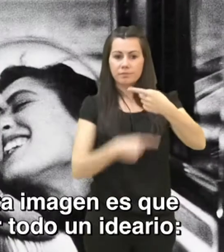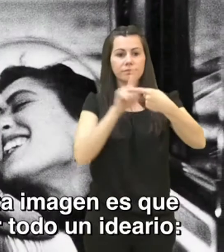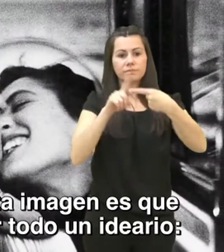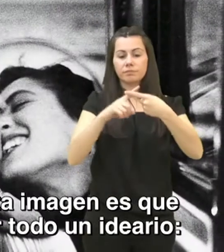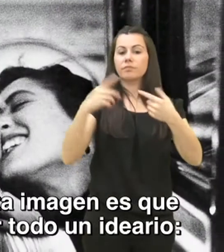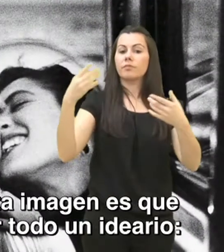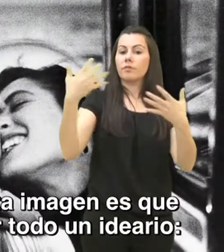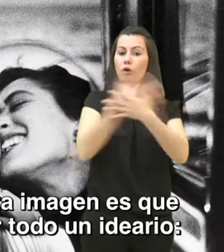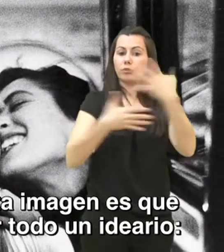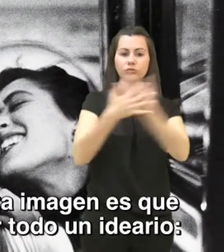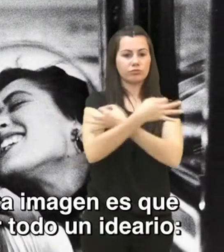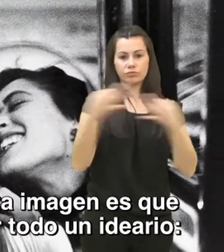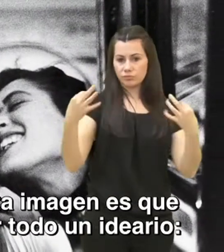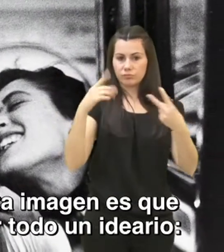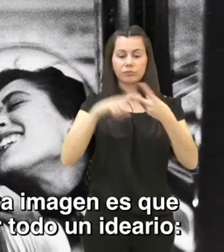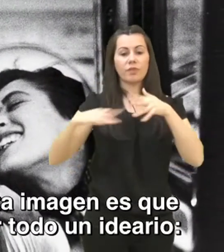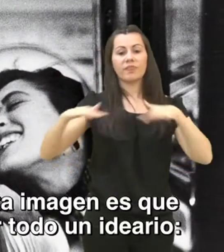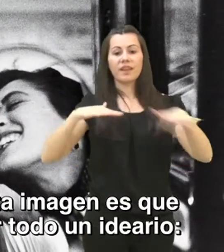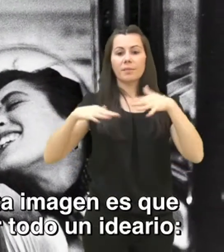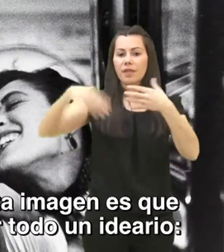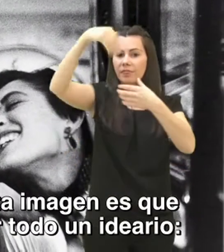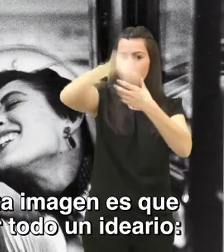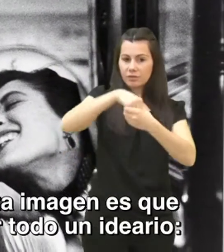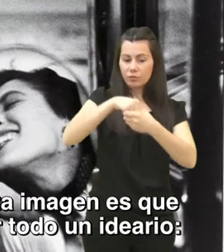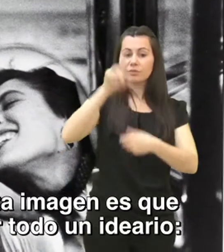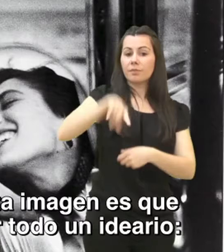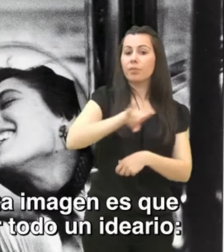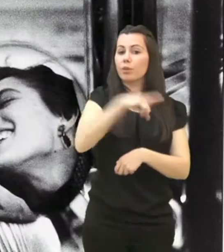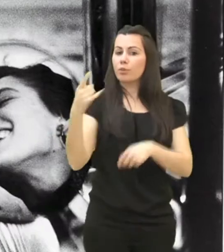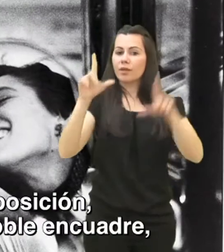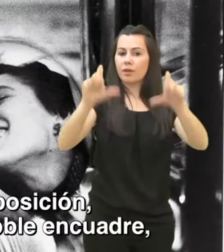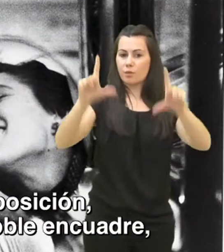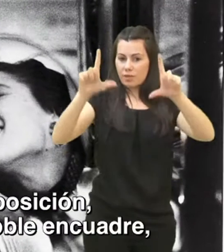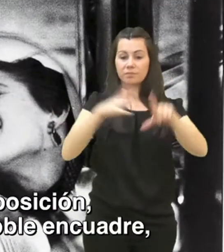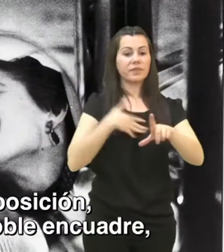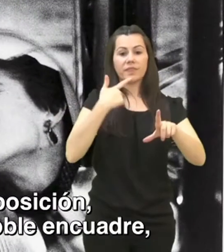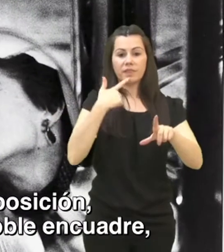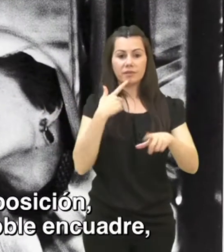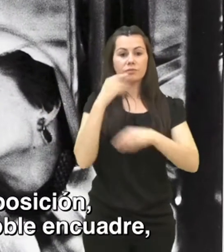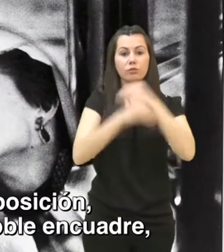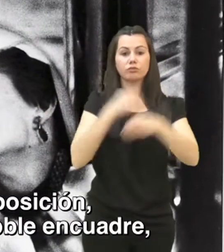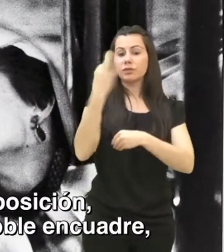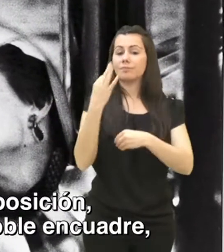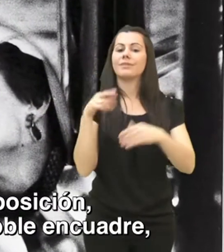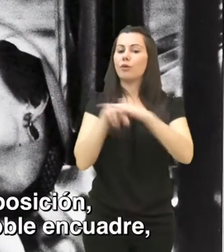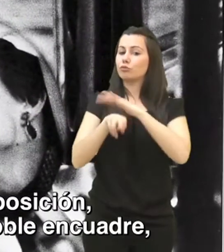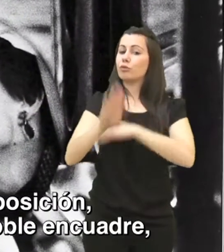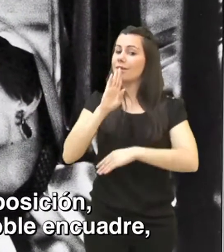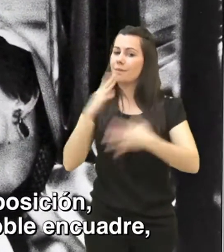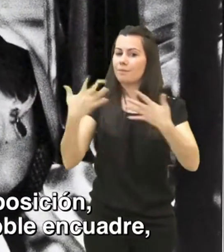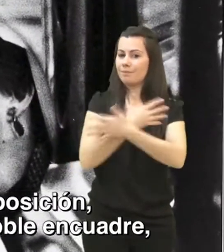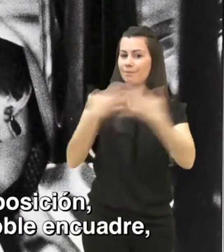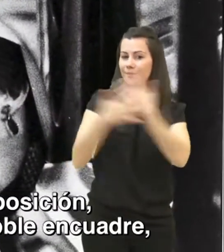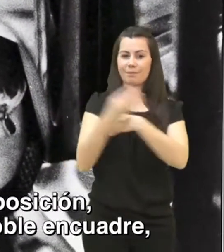Lo extraordinario de esta imagen es que es capaz de compendiar todo un ideario. Impecable composición,